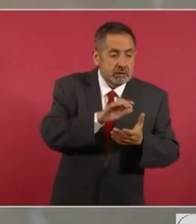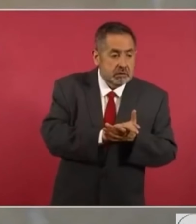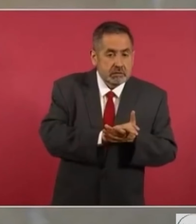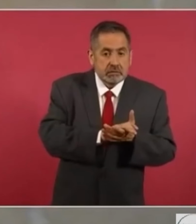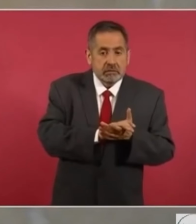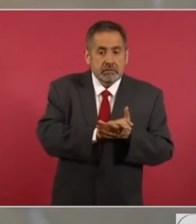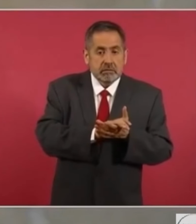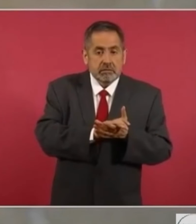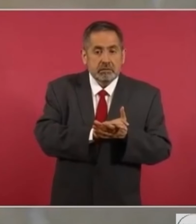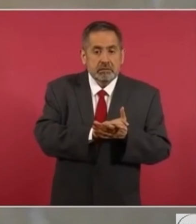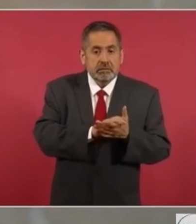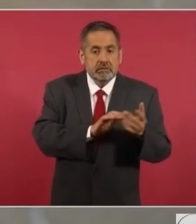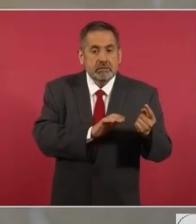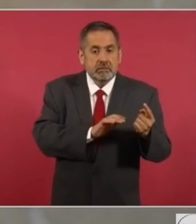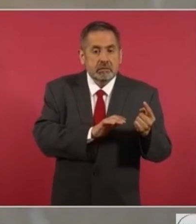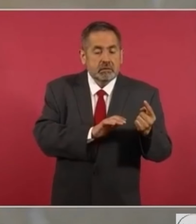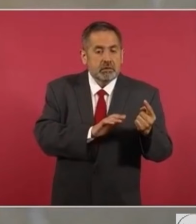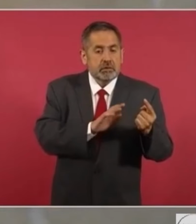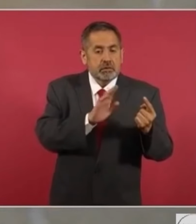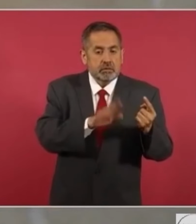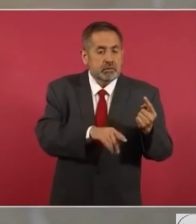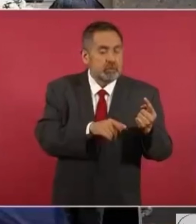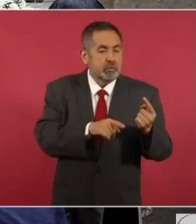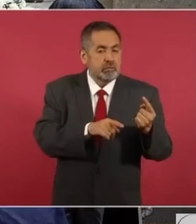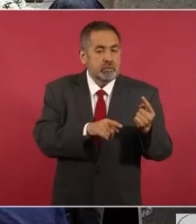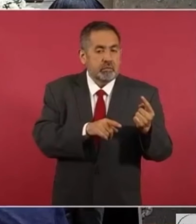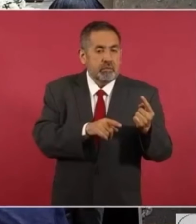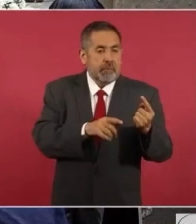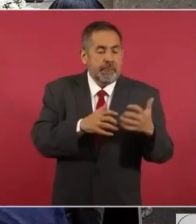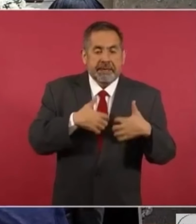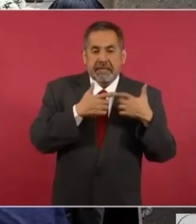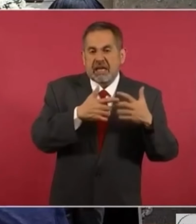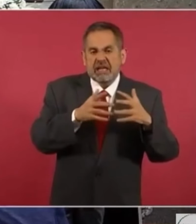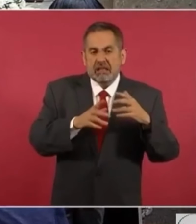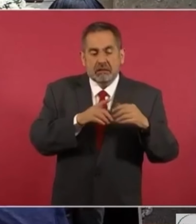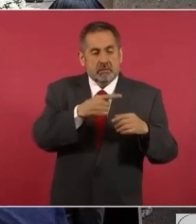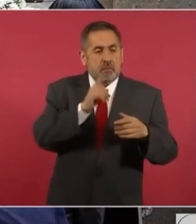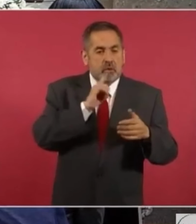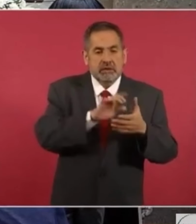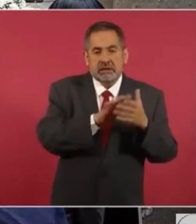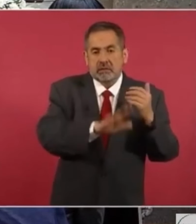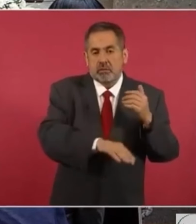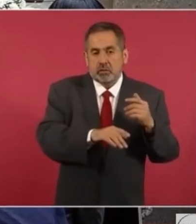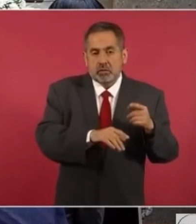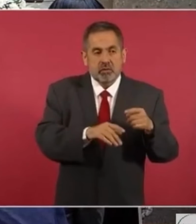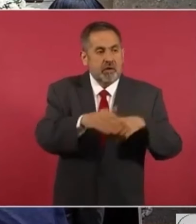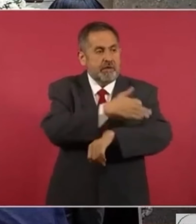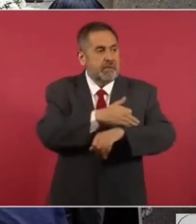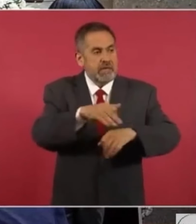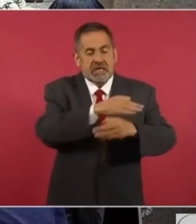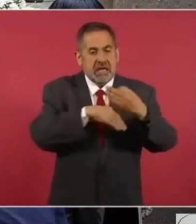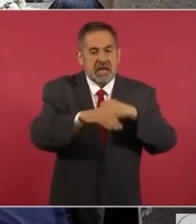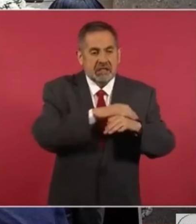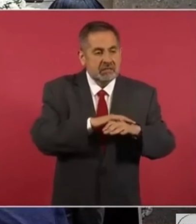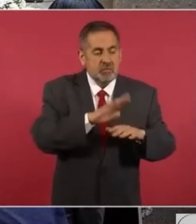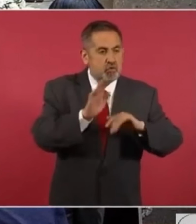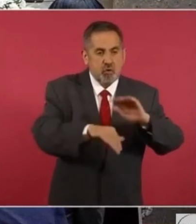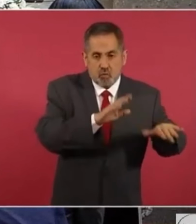en la guerra de intervención por una agresión salvaje que cometieron contra su familia y su